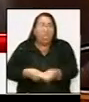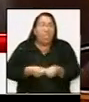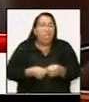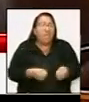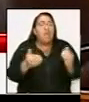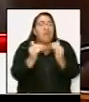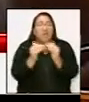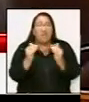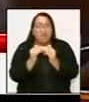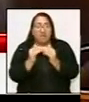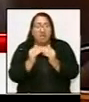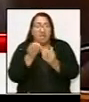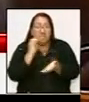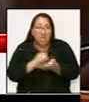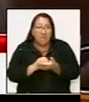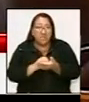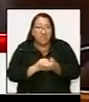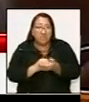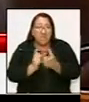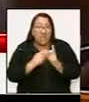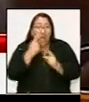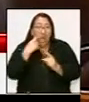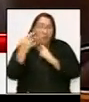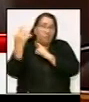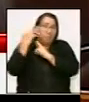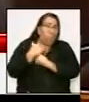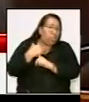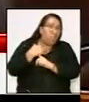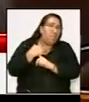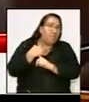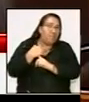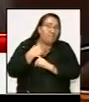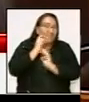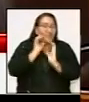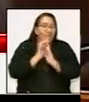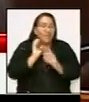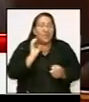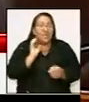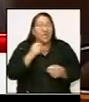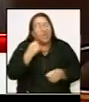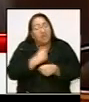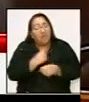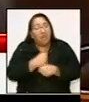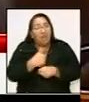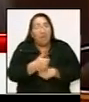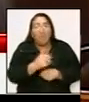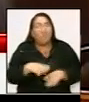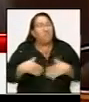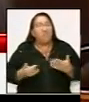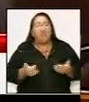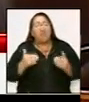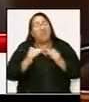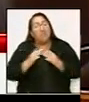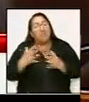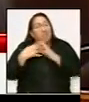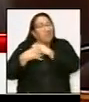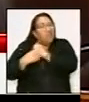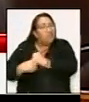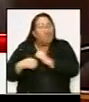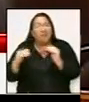casa, las posibilidades de que participe en el trabajo con ingresos propios son menores y por tanto su